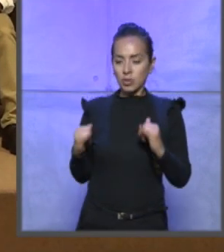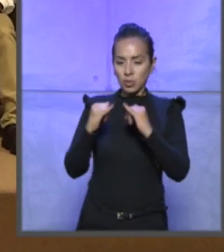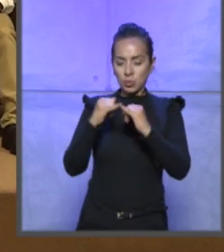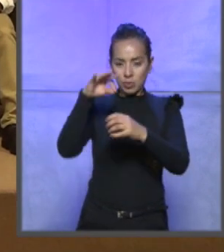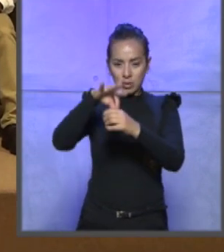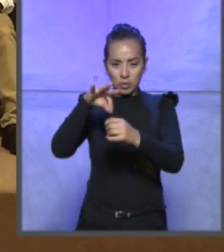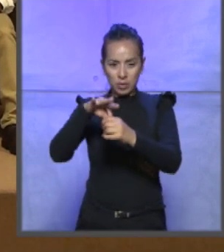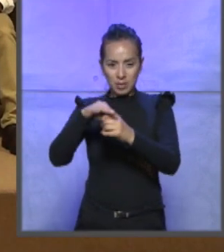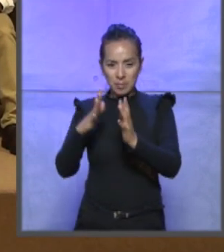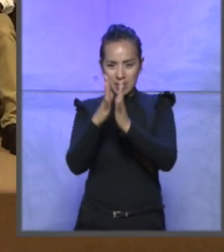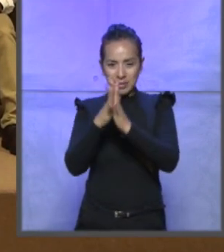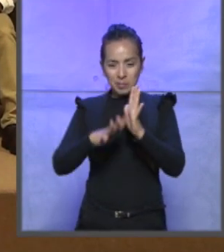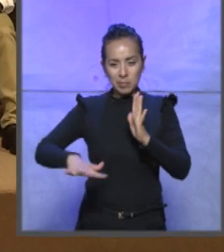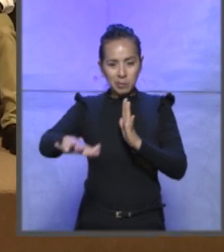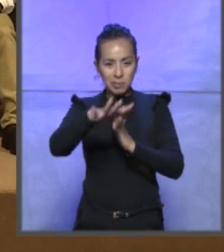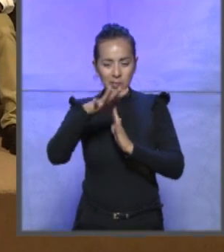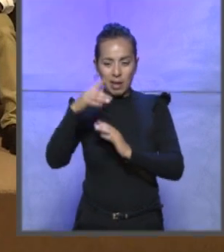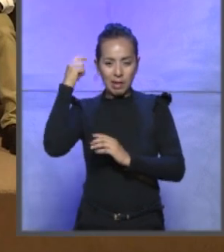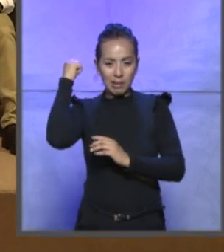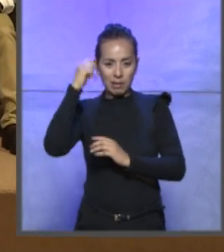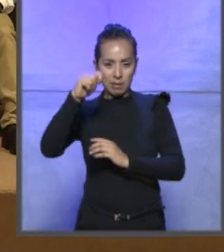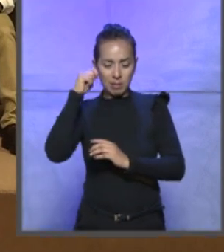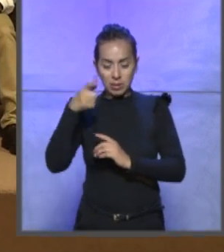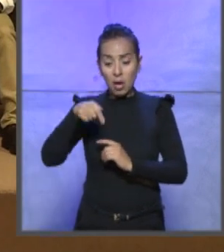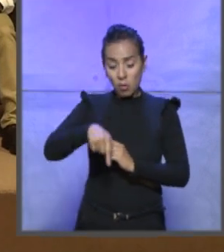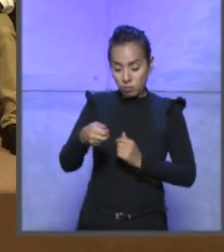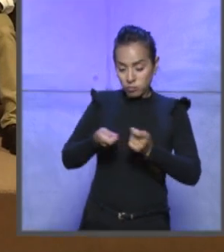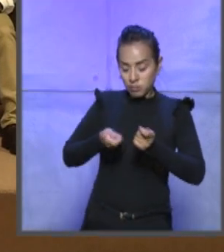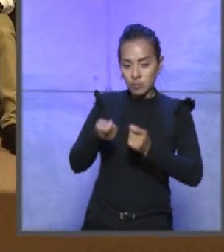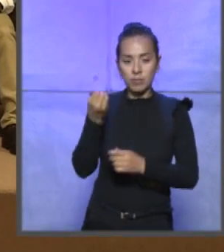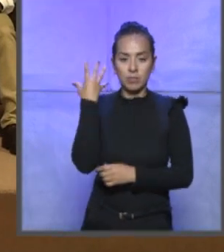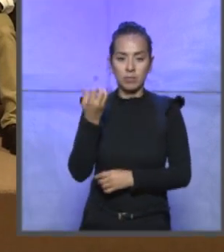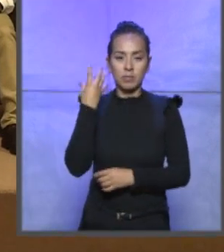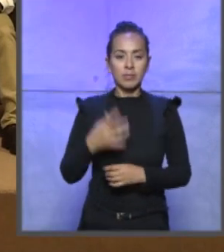de Participación Ciudadana de Tabasco, quien estará a cargo de la moderación de esta actividad.